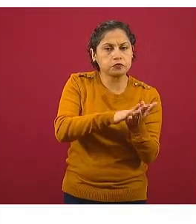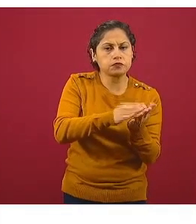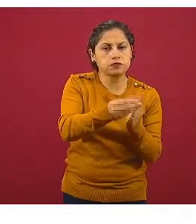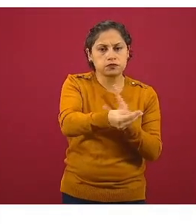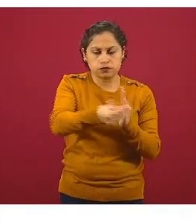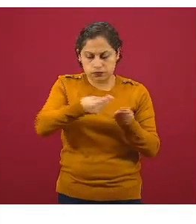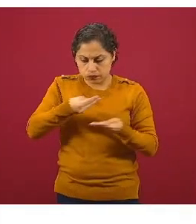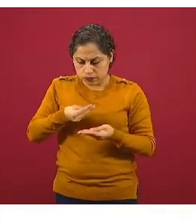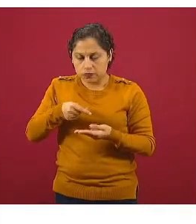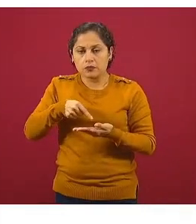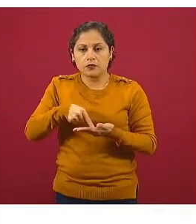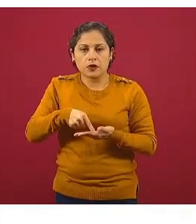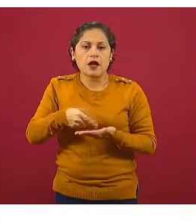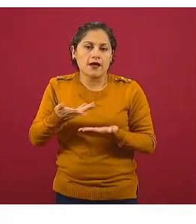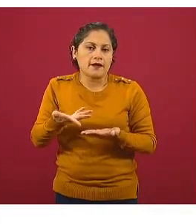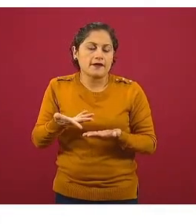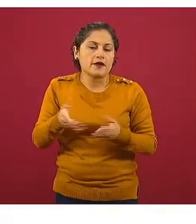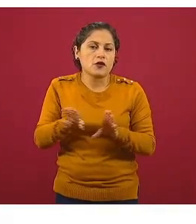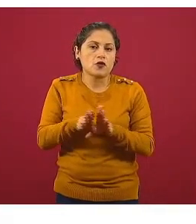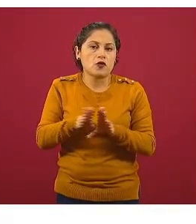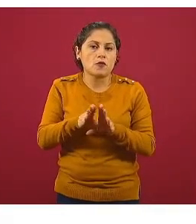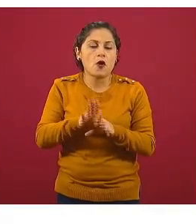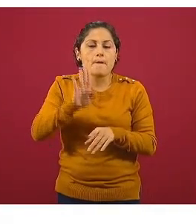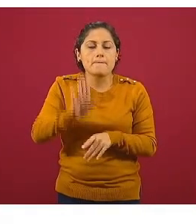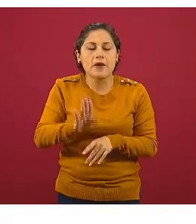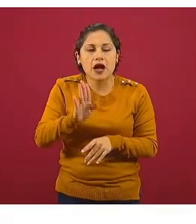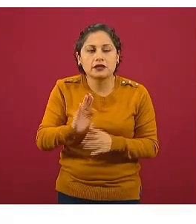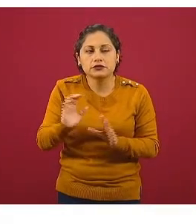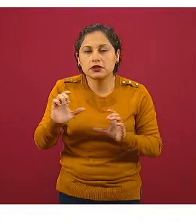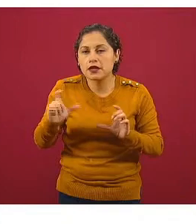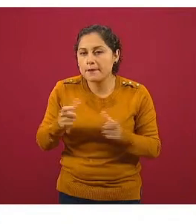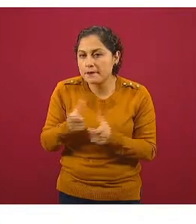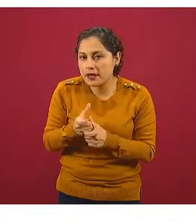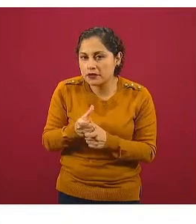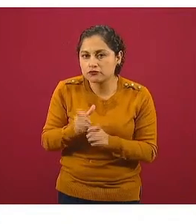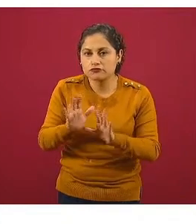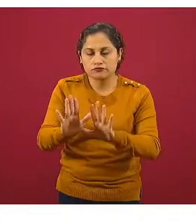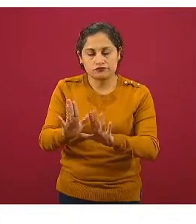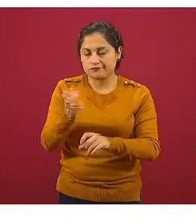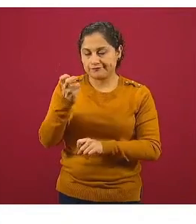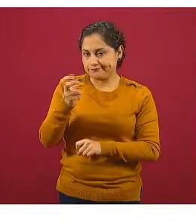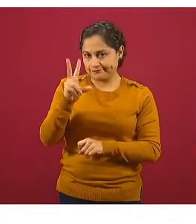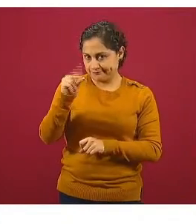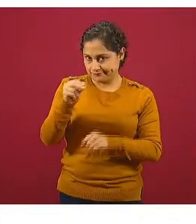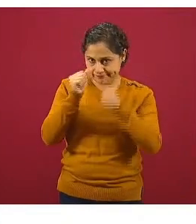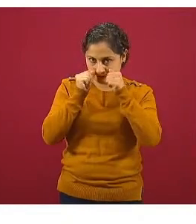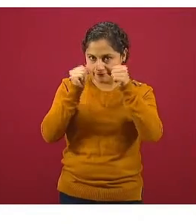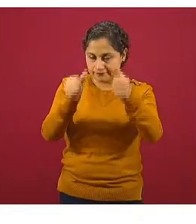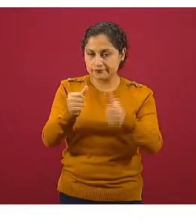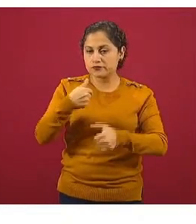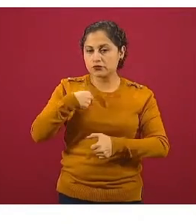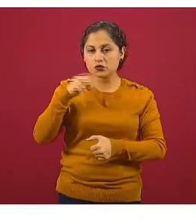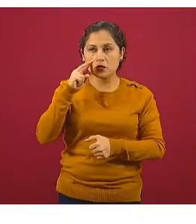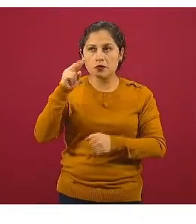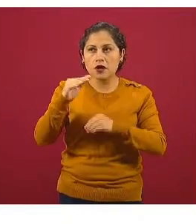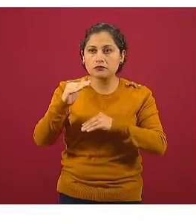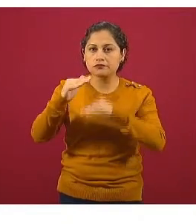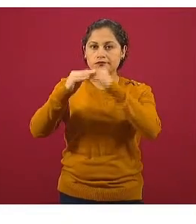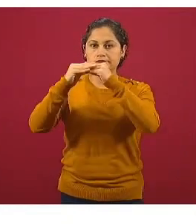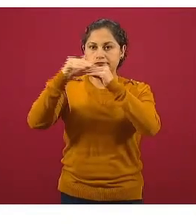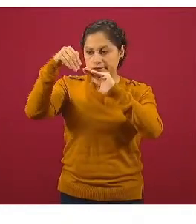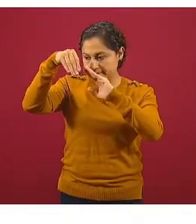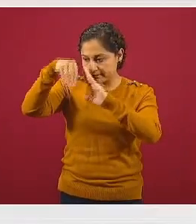aparente reducción. Entonces, no estoy pensando en esta parte, esto ignorémoslo, estoy pensando entre el pico y esta parte. La